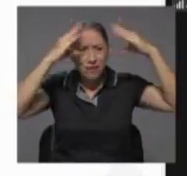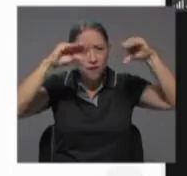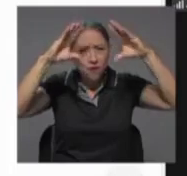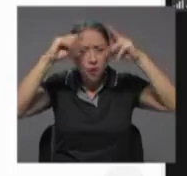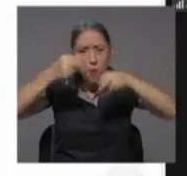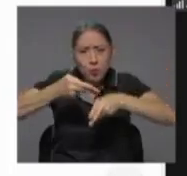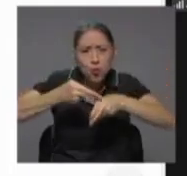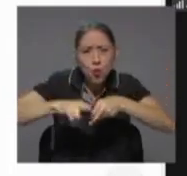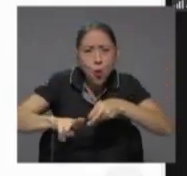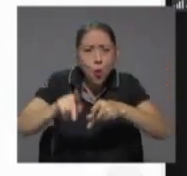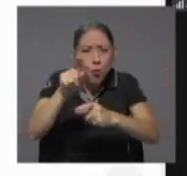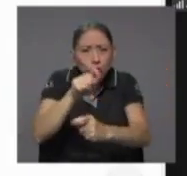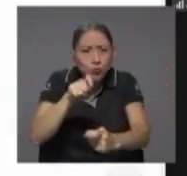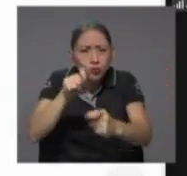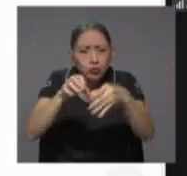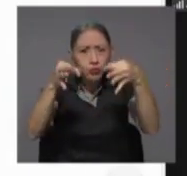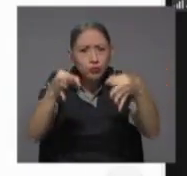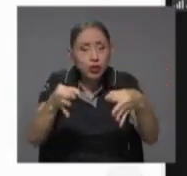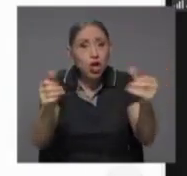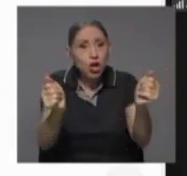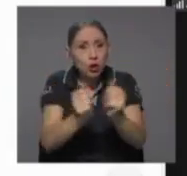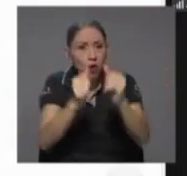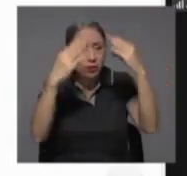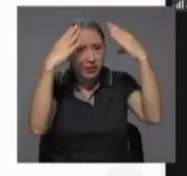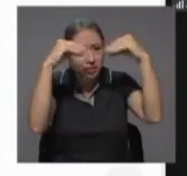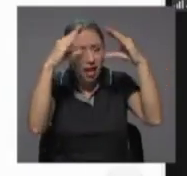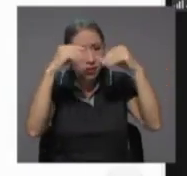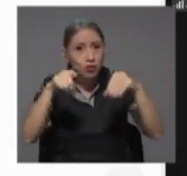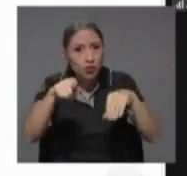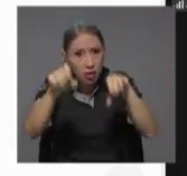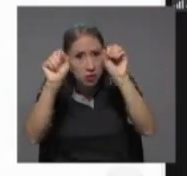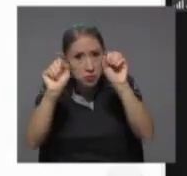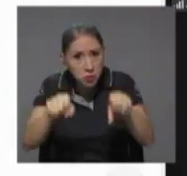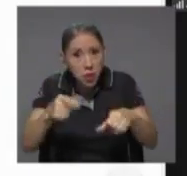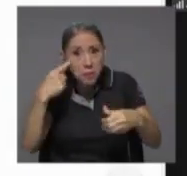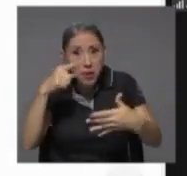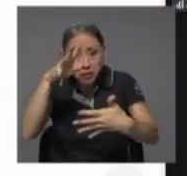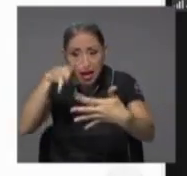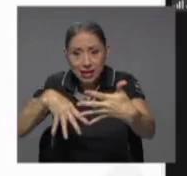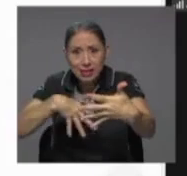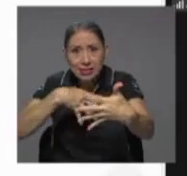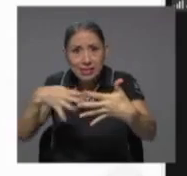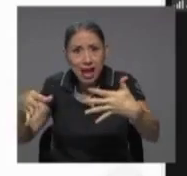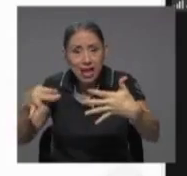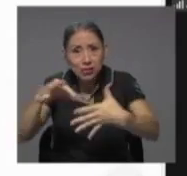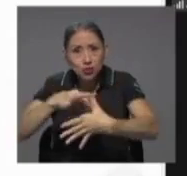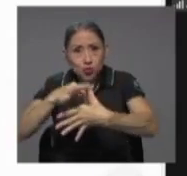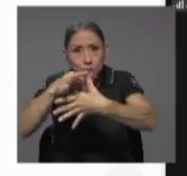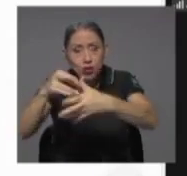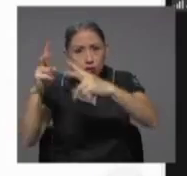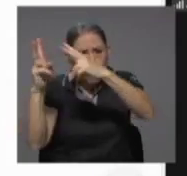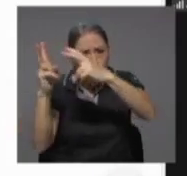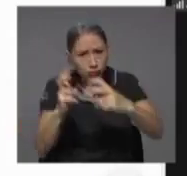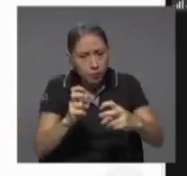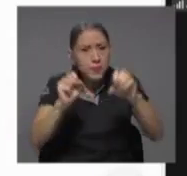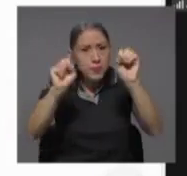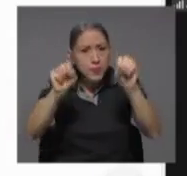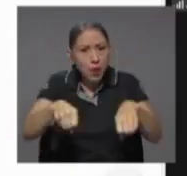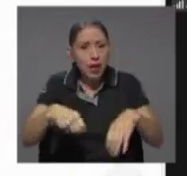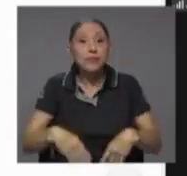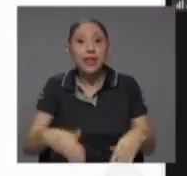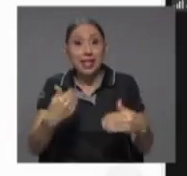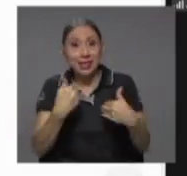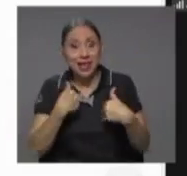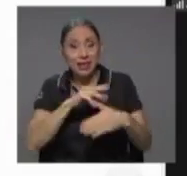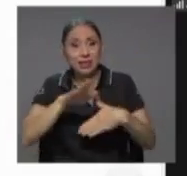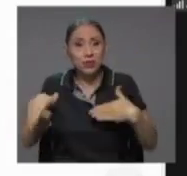tienen datos, donde pueden bajar hasta los Exceles, tienen a disposición las bases de datos,